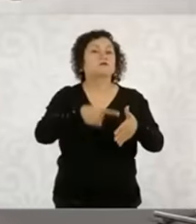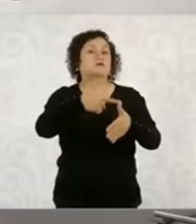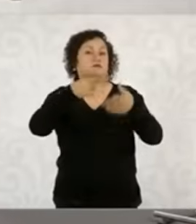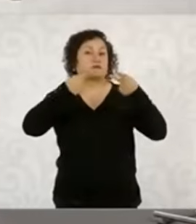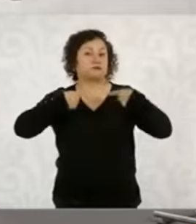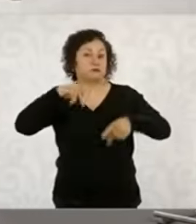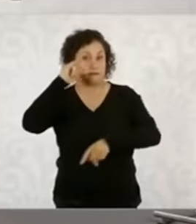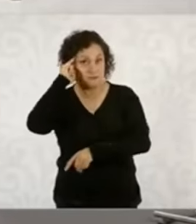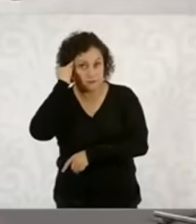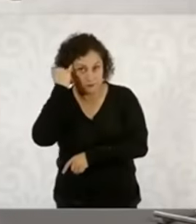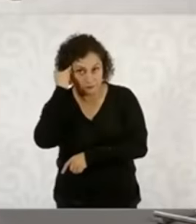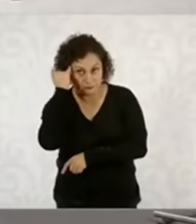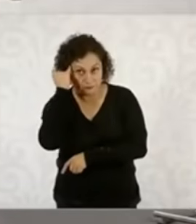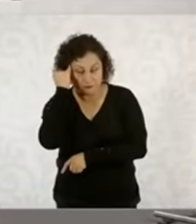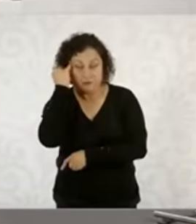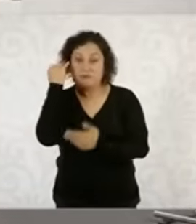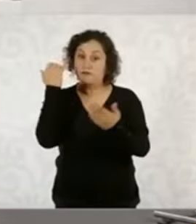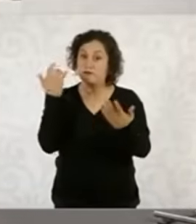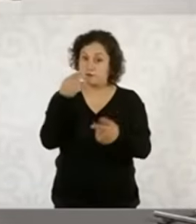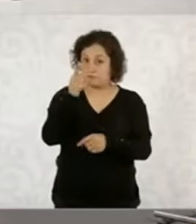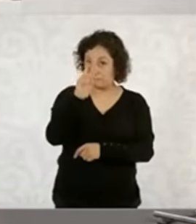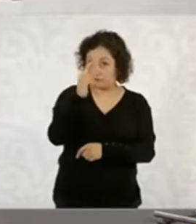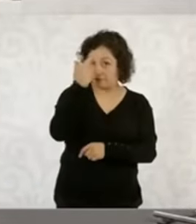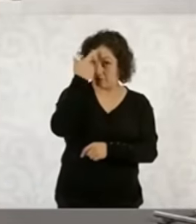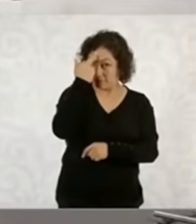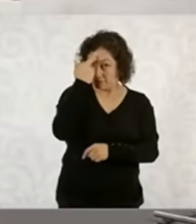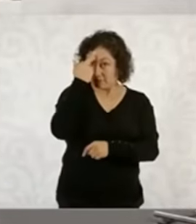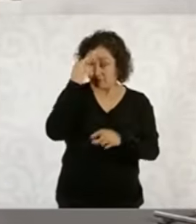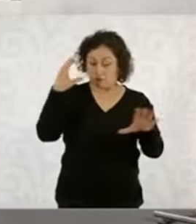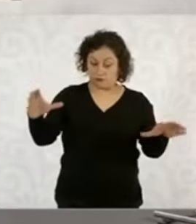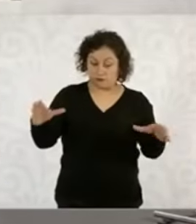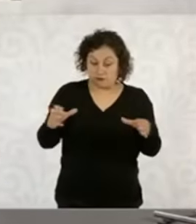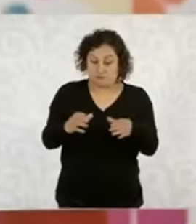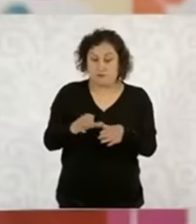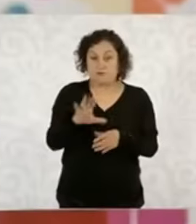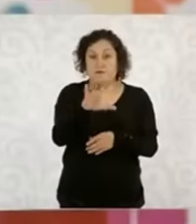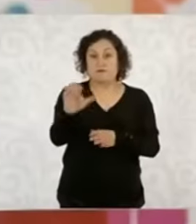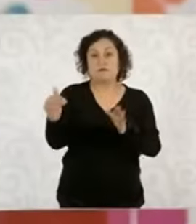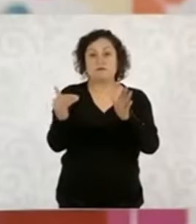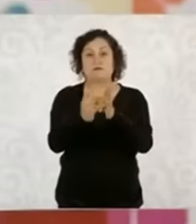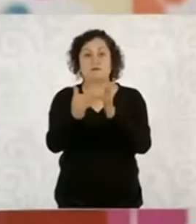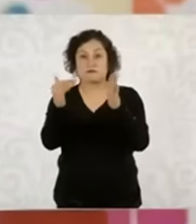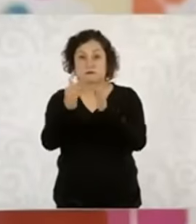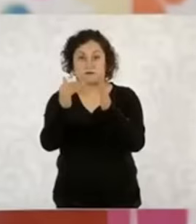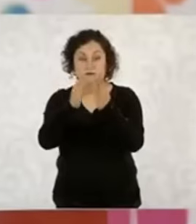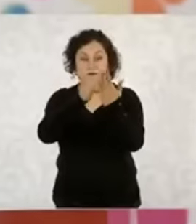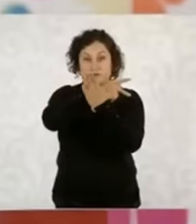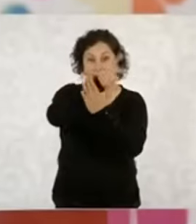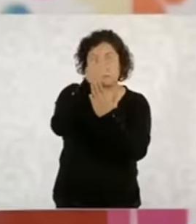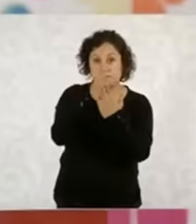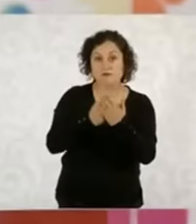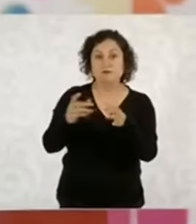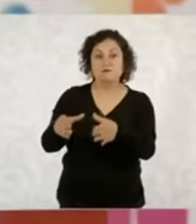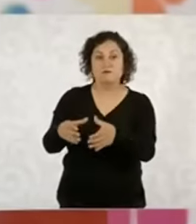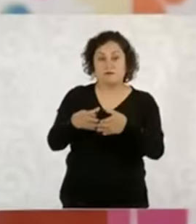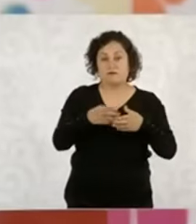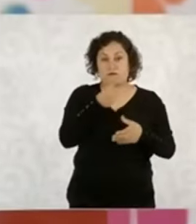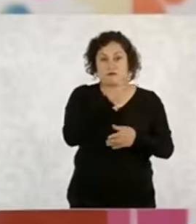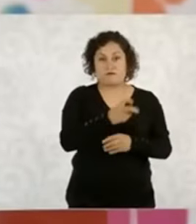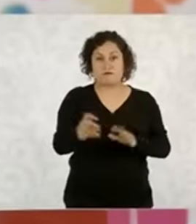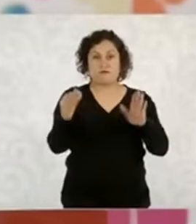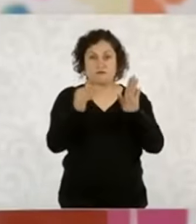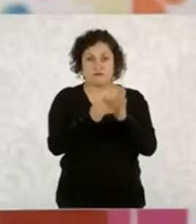recuerden que traemos un 20% de estas 500,000 viviendas que se van a reflejar en cada uno de los proyectos de vivienda en renta